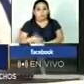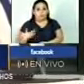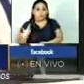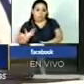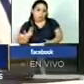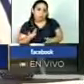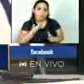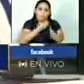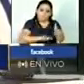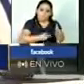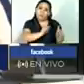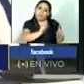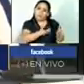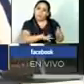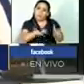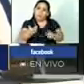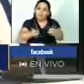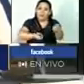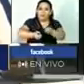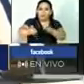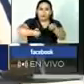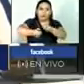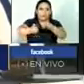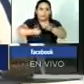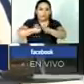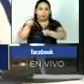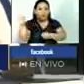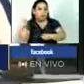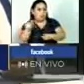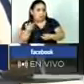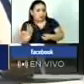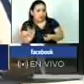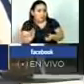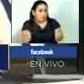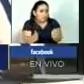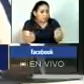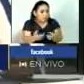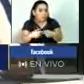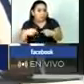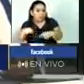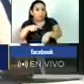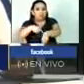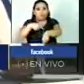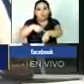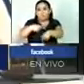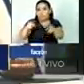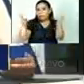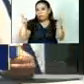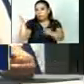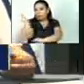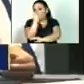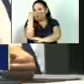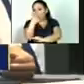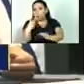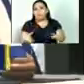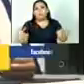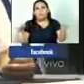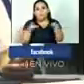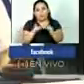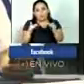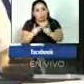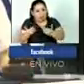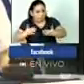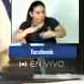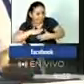motoristas todos los insumos que las unidades necesiten para estar trabajando durante este periodo de tiempo y apoyando un poco, dando ese